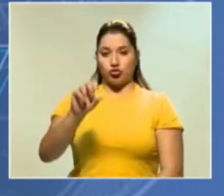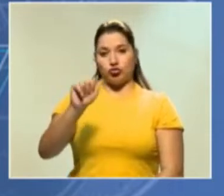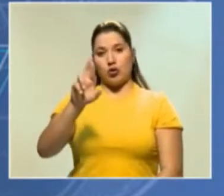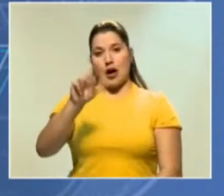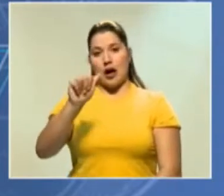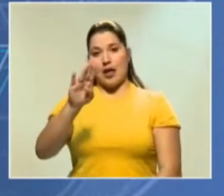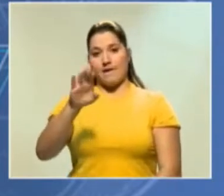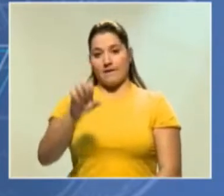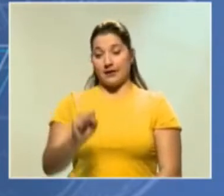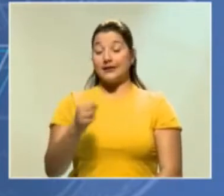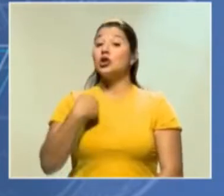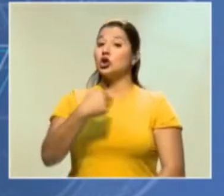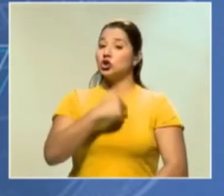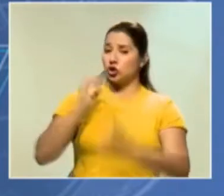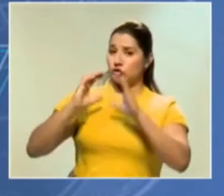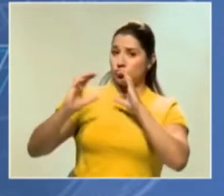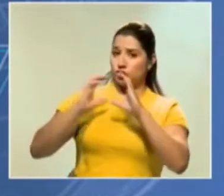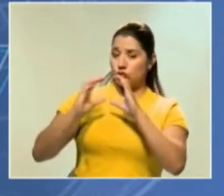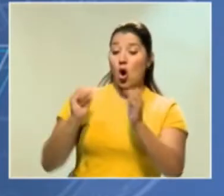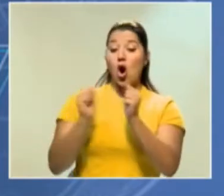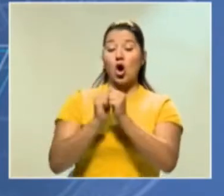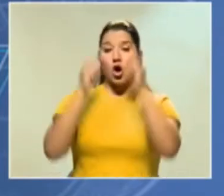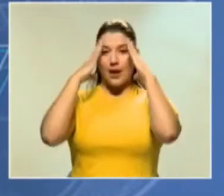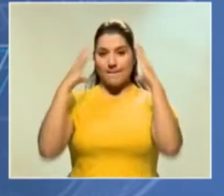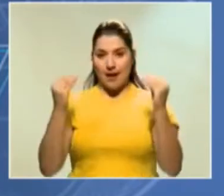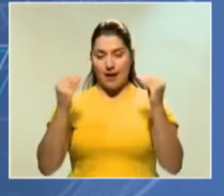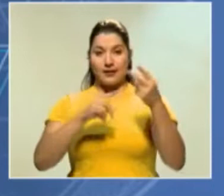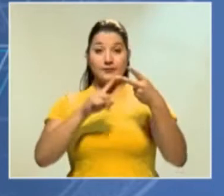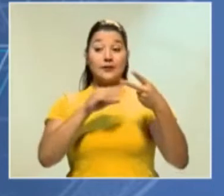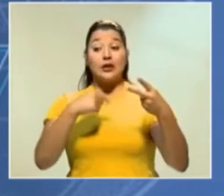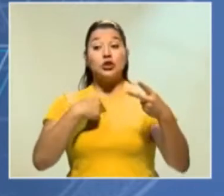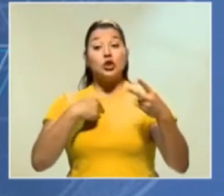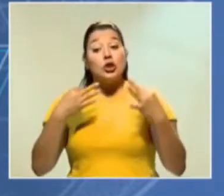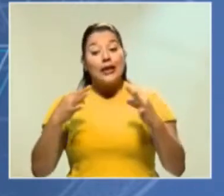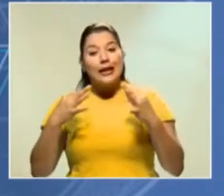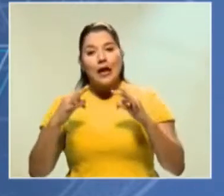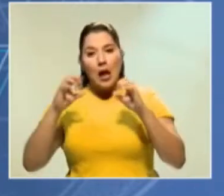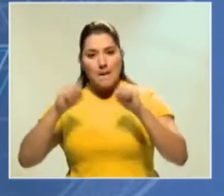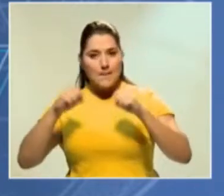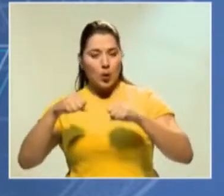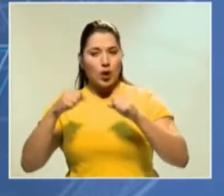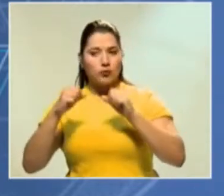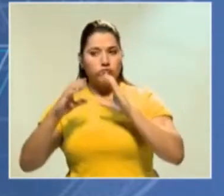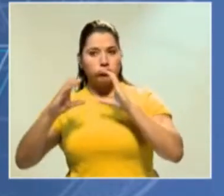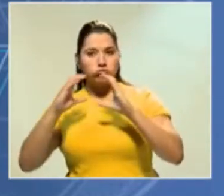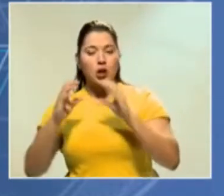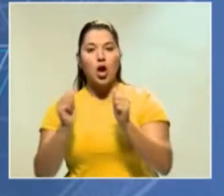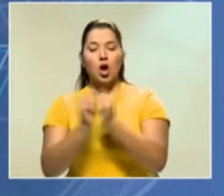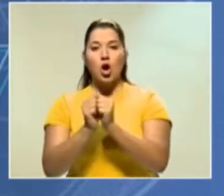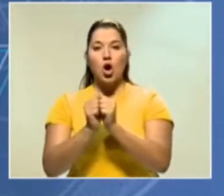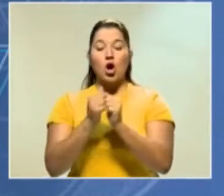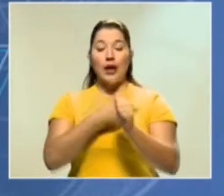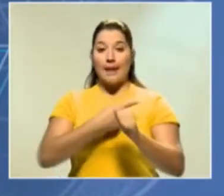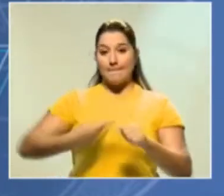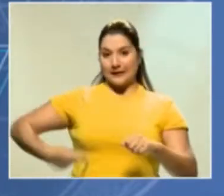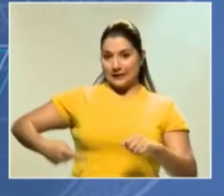en comunicación tanto con las embajadas y yo procuraré comunicarme en las próximas horas con el